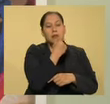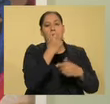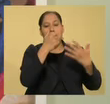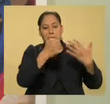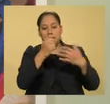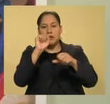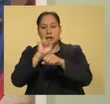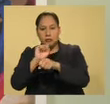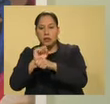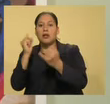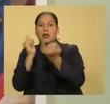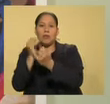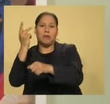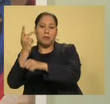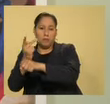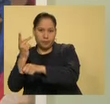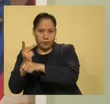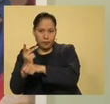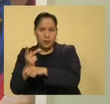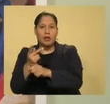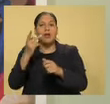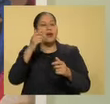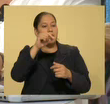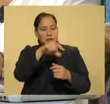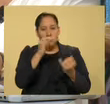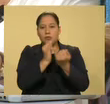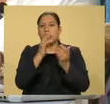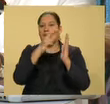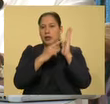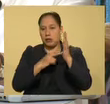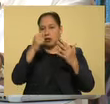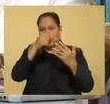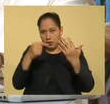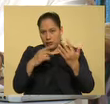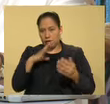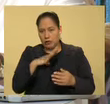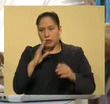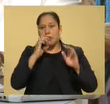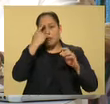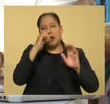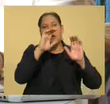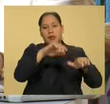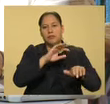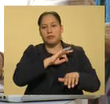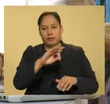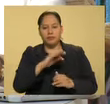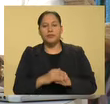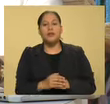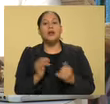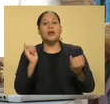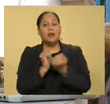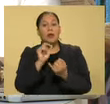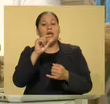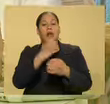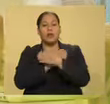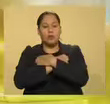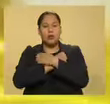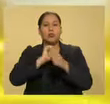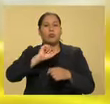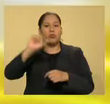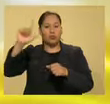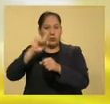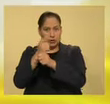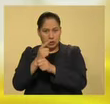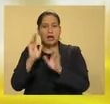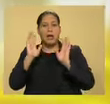y educación media superior de acuerdo con los requisitos establecidos. Incluso me atrevería a decir que también la educación profesional, ya que el